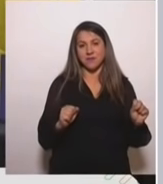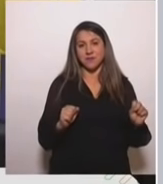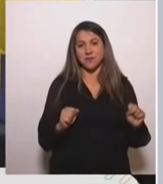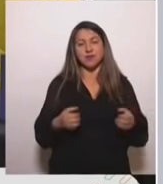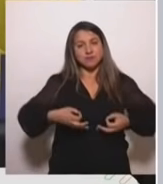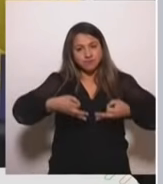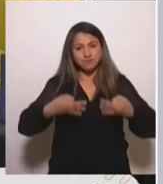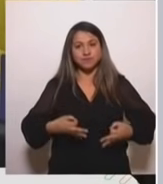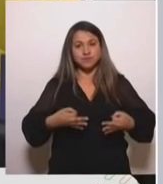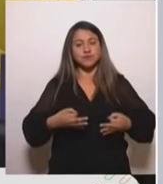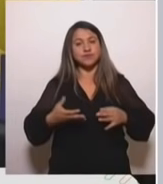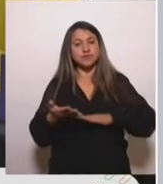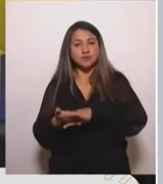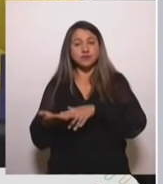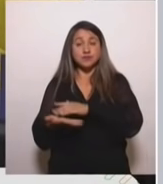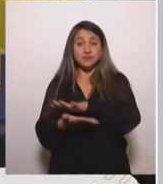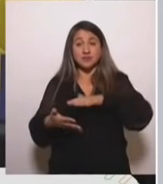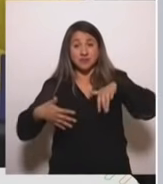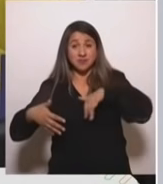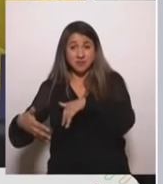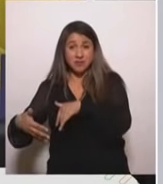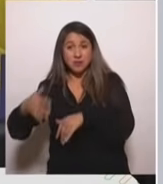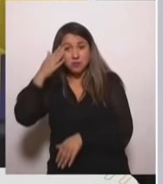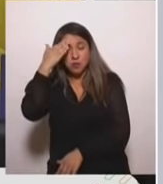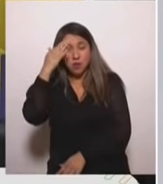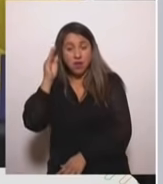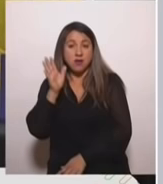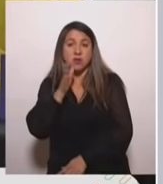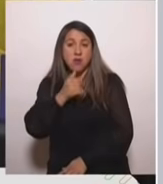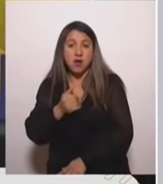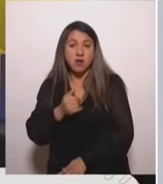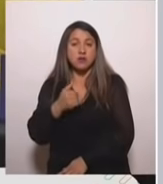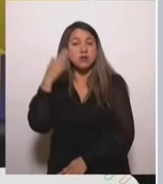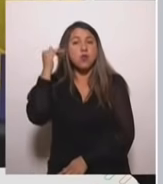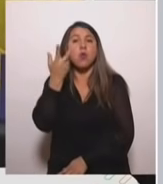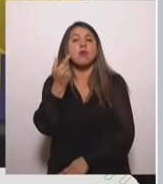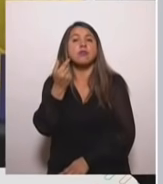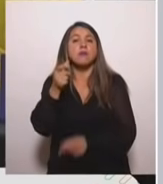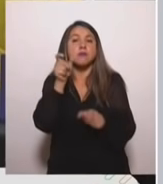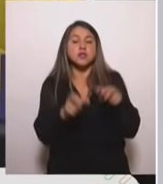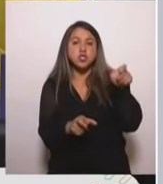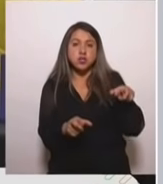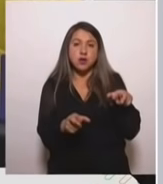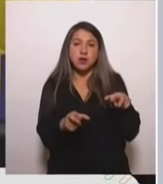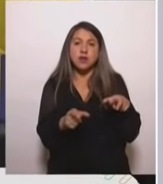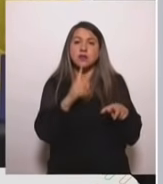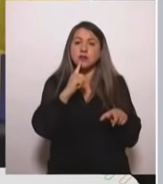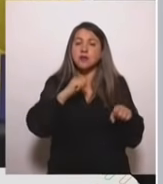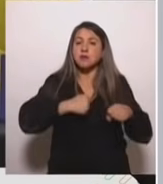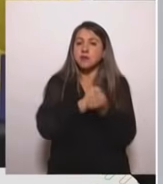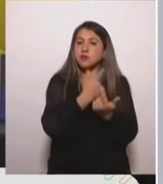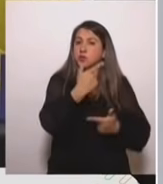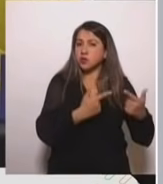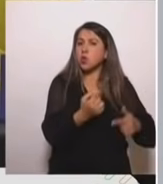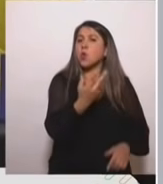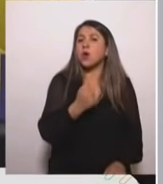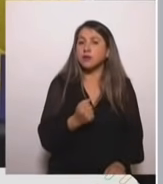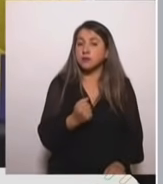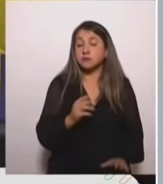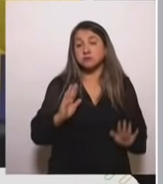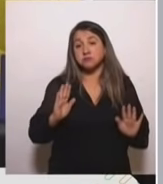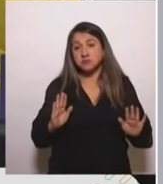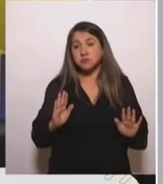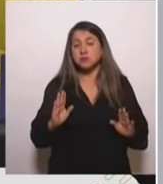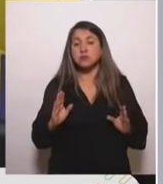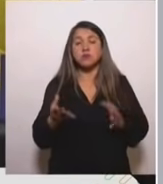también en innumerables otros juzgamientos. Por lo tanto, es un problema estructural del sistema de justicia